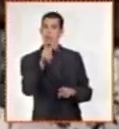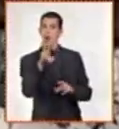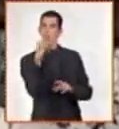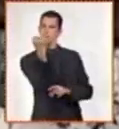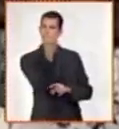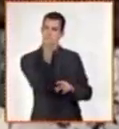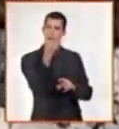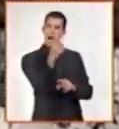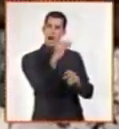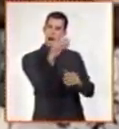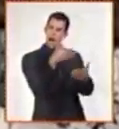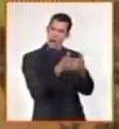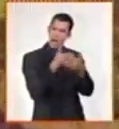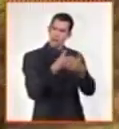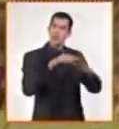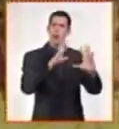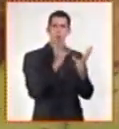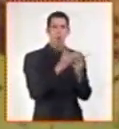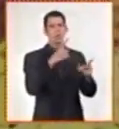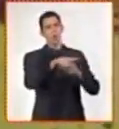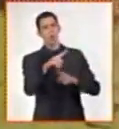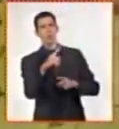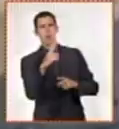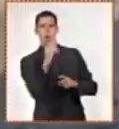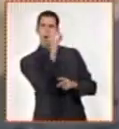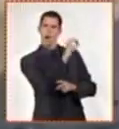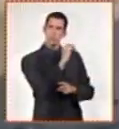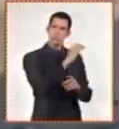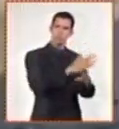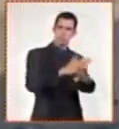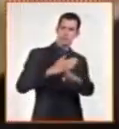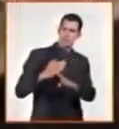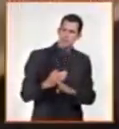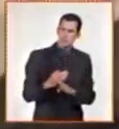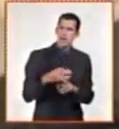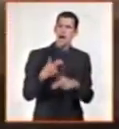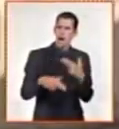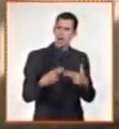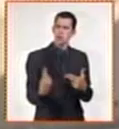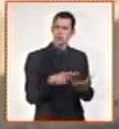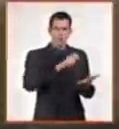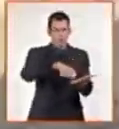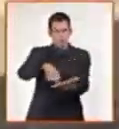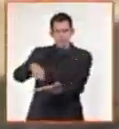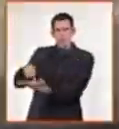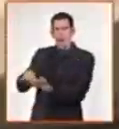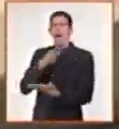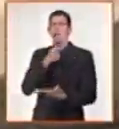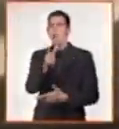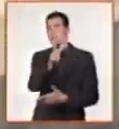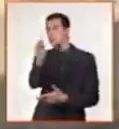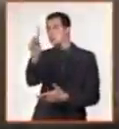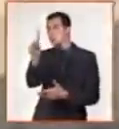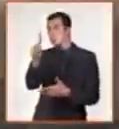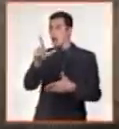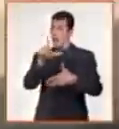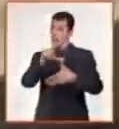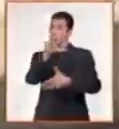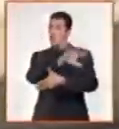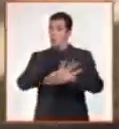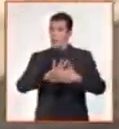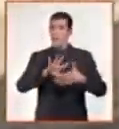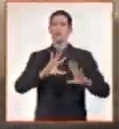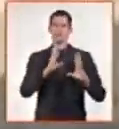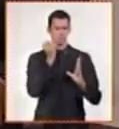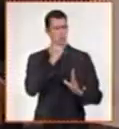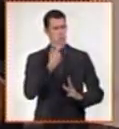son países latinoamericanos y caribeños, lo que ha dado lugar a más de 3.000 proyectos de cooperación con una